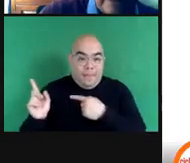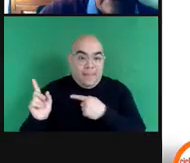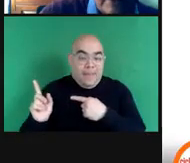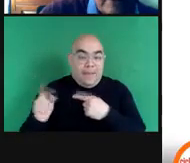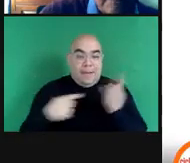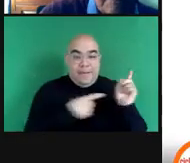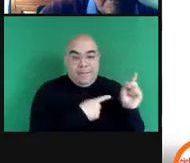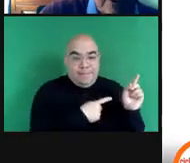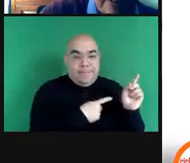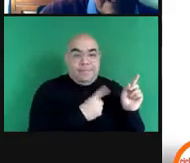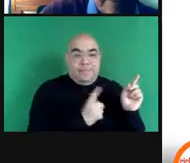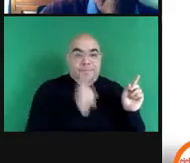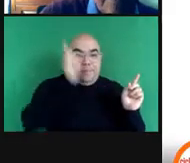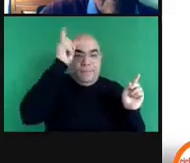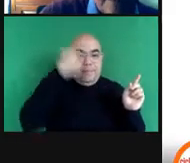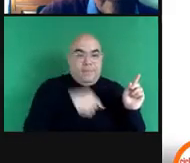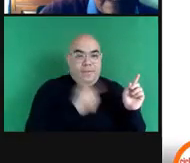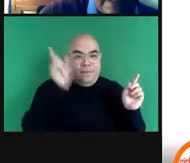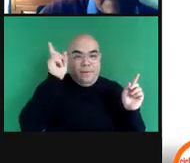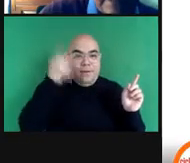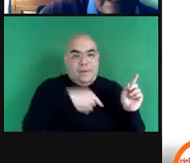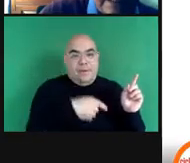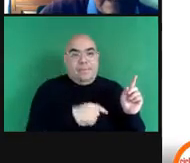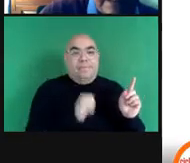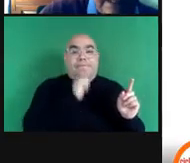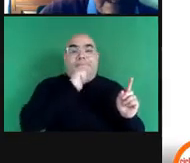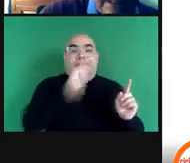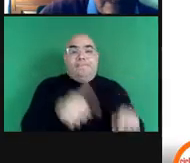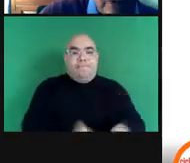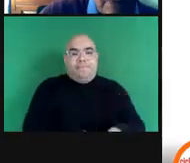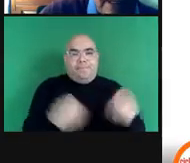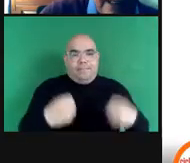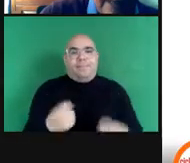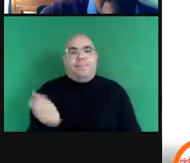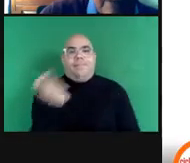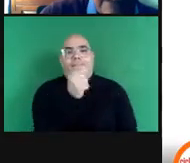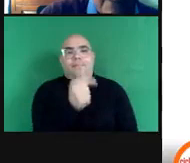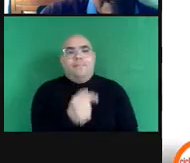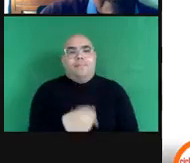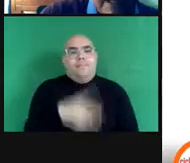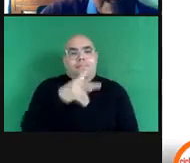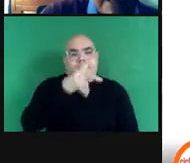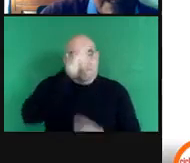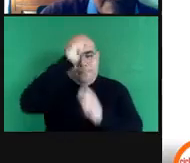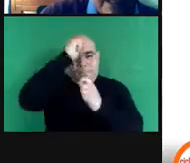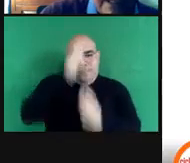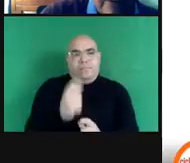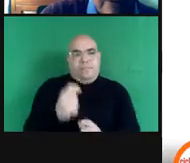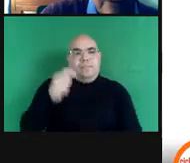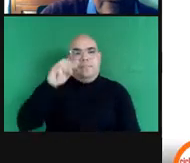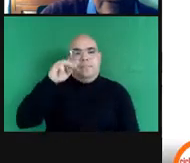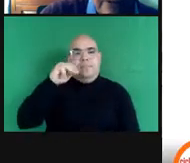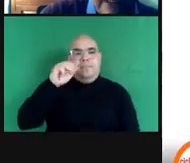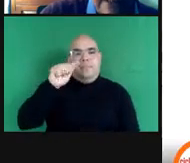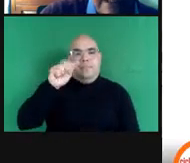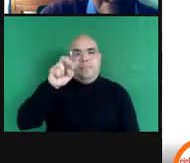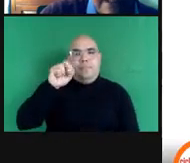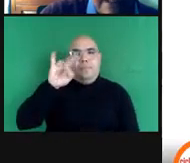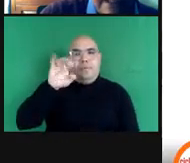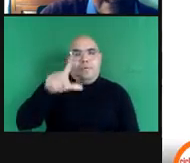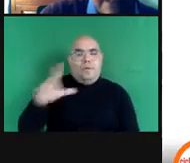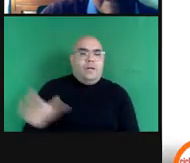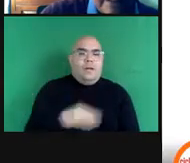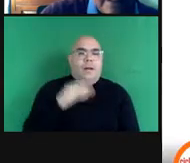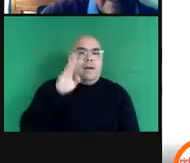en la agresión, porque este es un homenaje a Manuel Cepeda Vargas, se llama El Arco, que es de